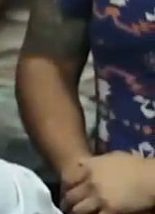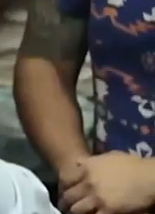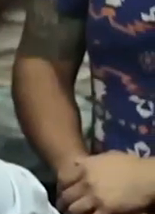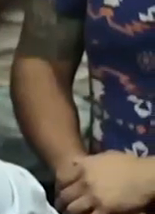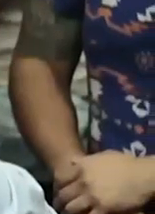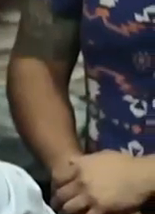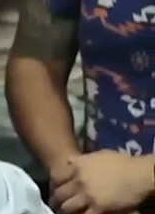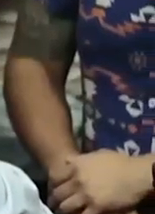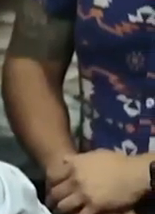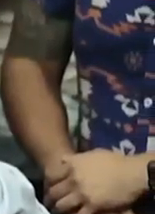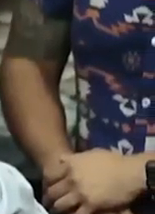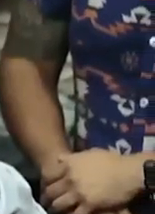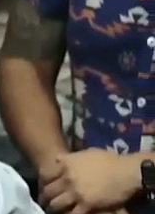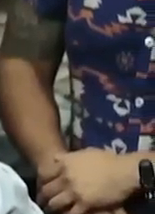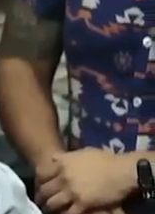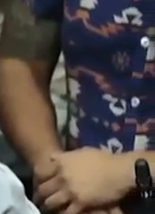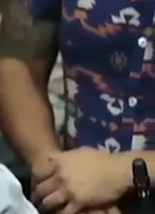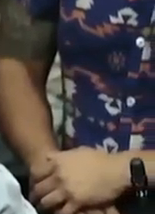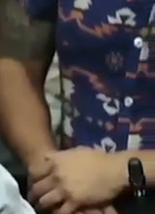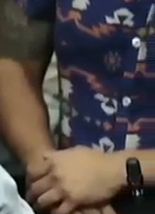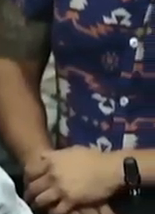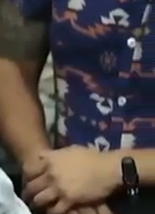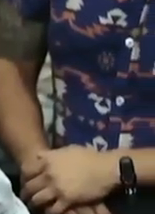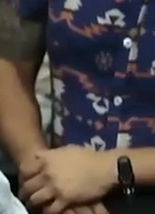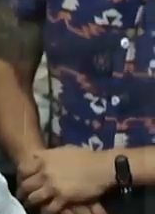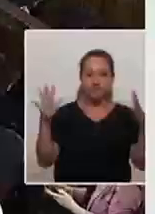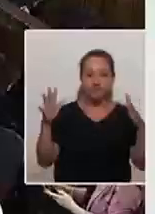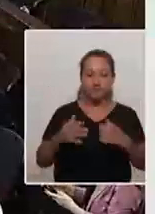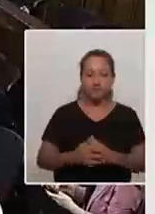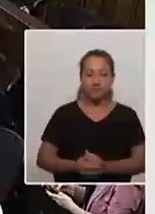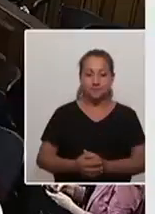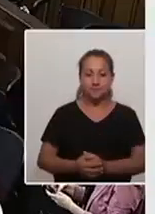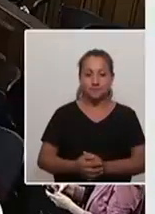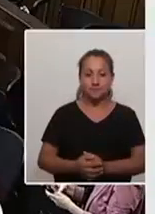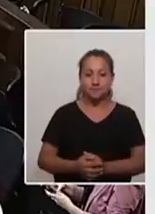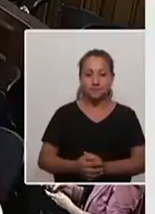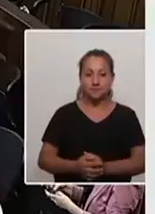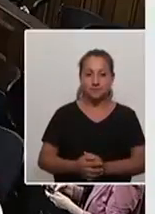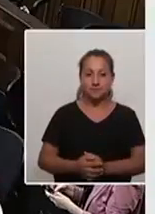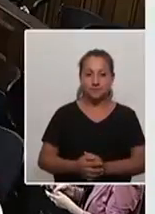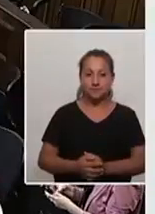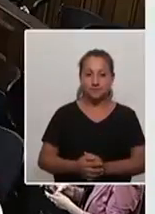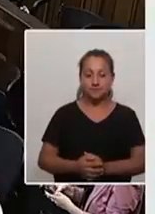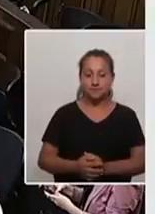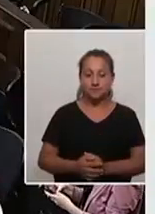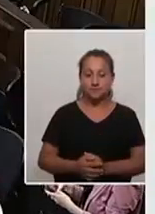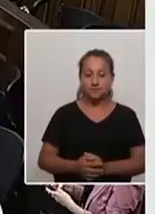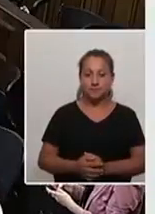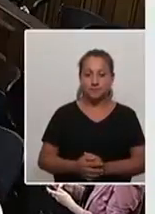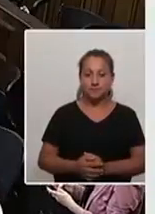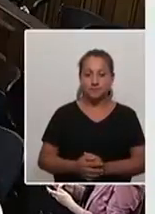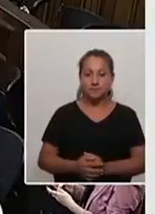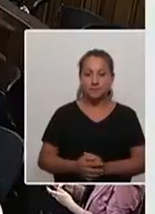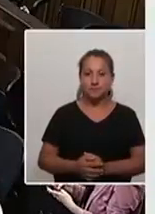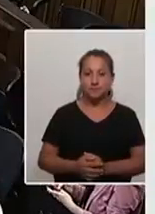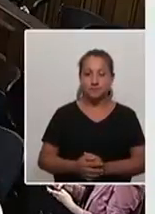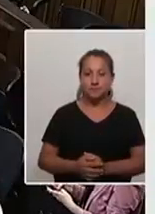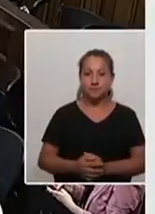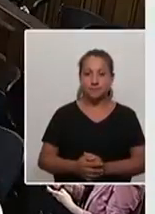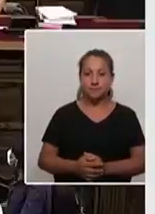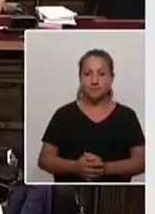dada la urgencia y la responsabilidad que asumieron, están obligados a realizar. Así es. Los trabajos yo diría que están compuestos de tres cosas principalmente.